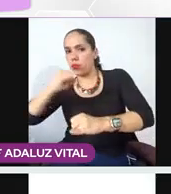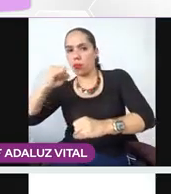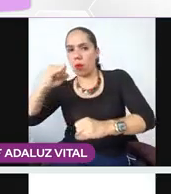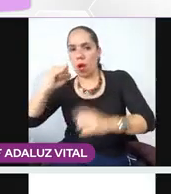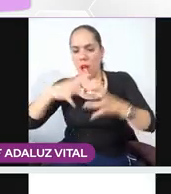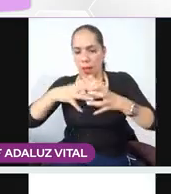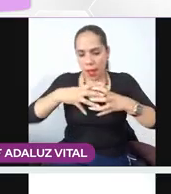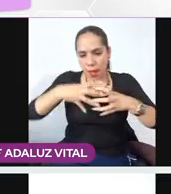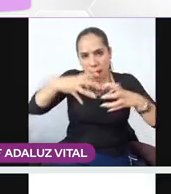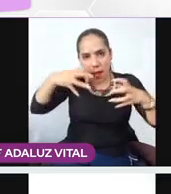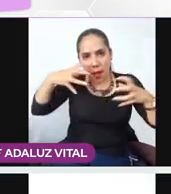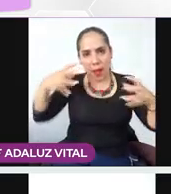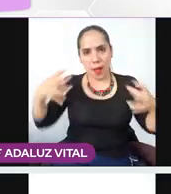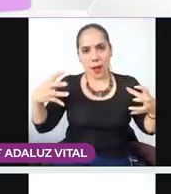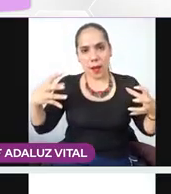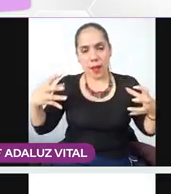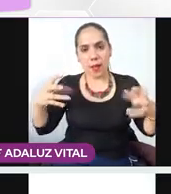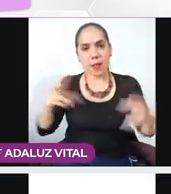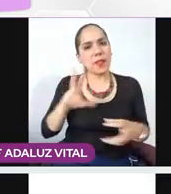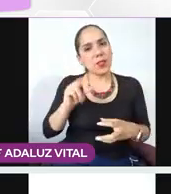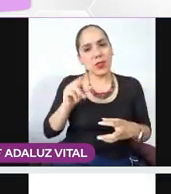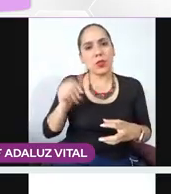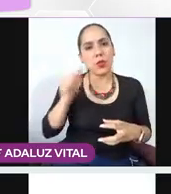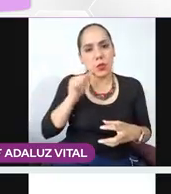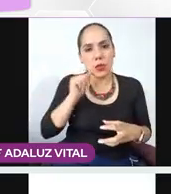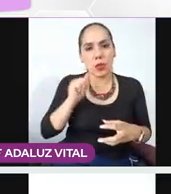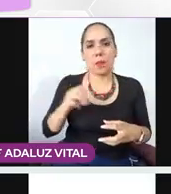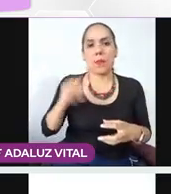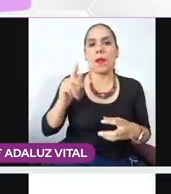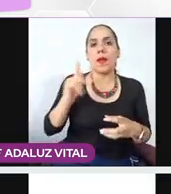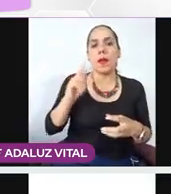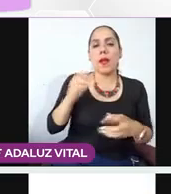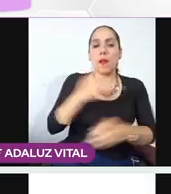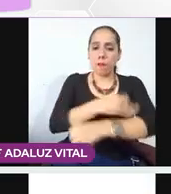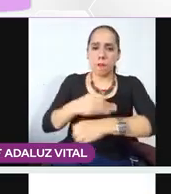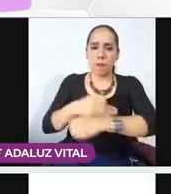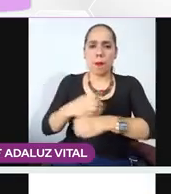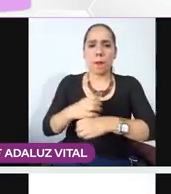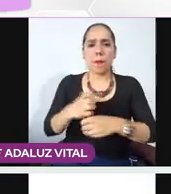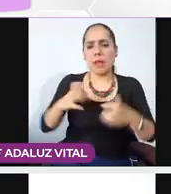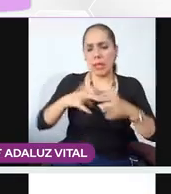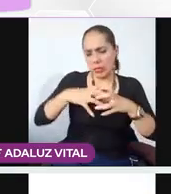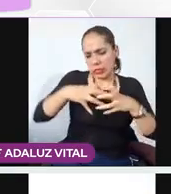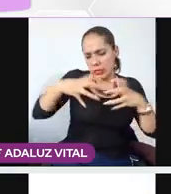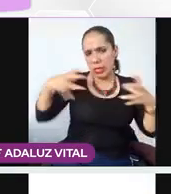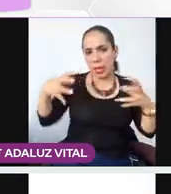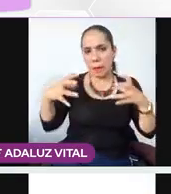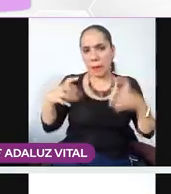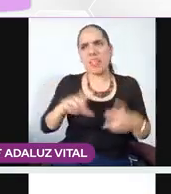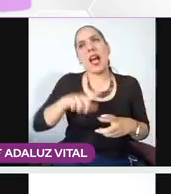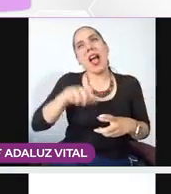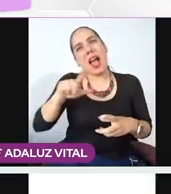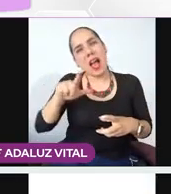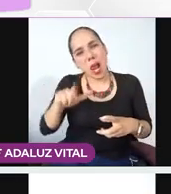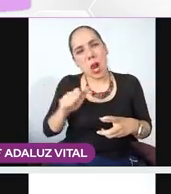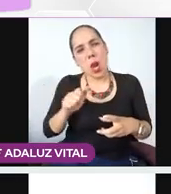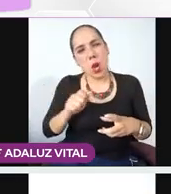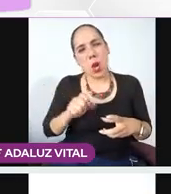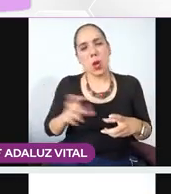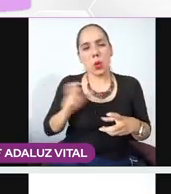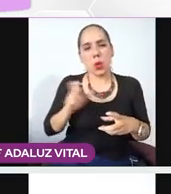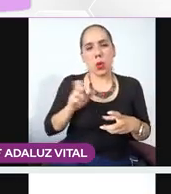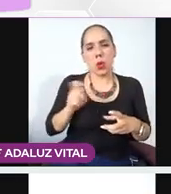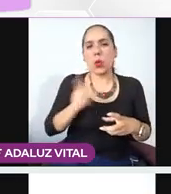familia, se vuelve a casar o forma, pues sí, una pareja y entonces pudiéramos hablar como esto, ¿no? Pero no tiene que